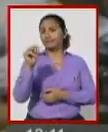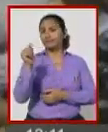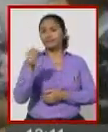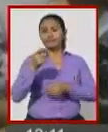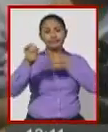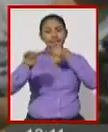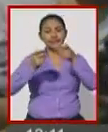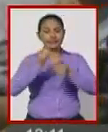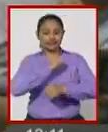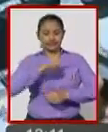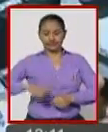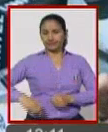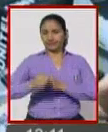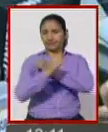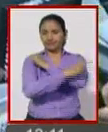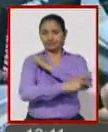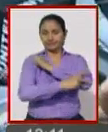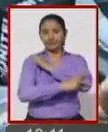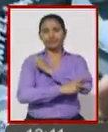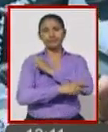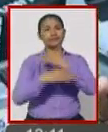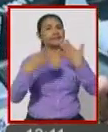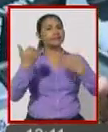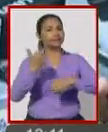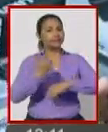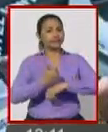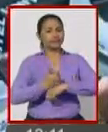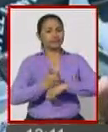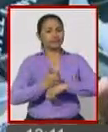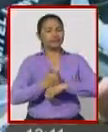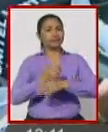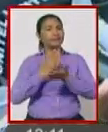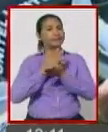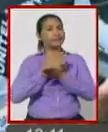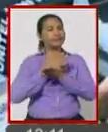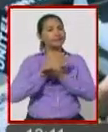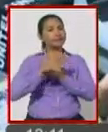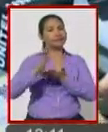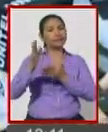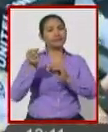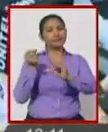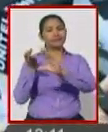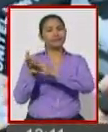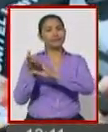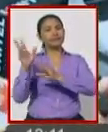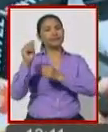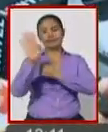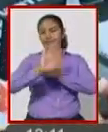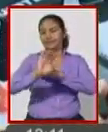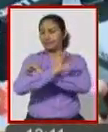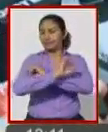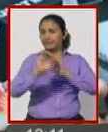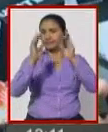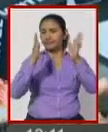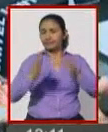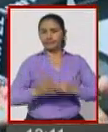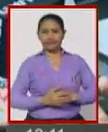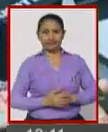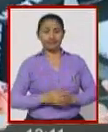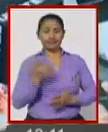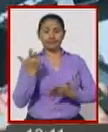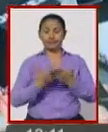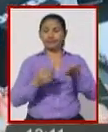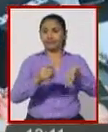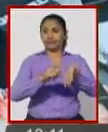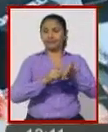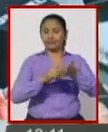es controlar las alcaldías del país. Así que aquí se rechaza la corrupción, venga de donde venga, y no se protege absolutamente a nadie. Lo que